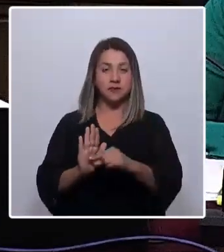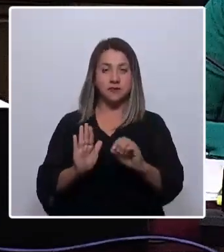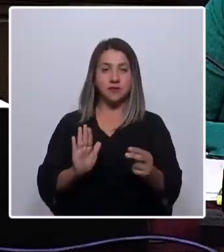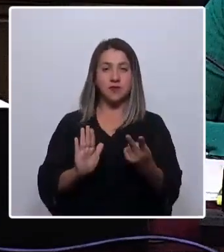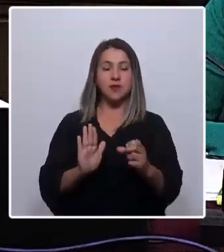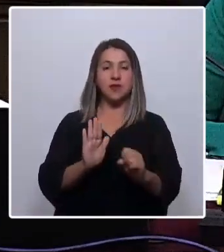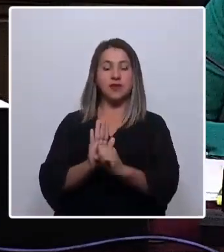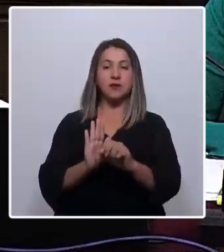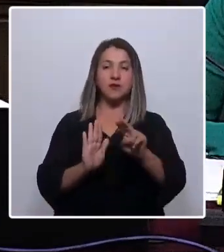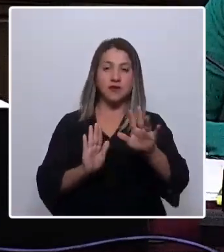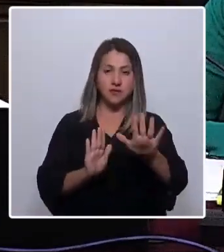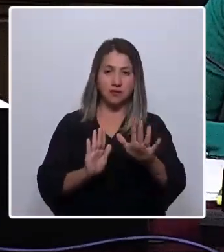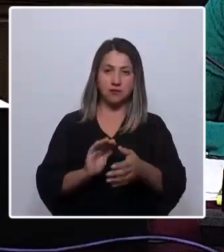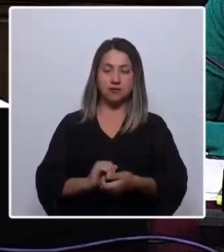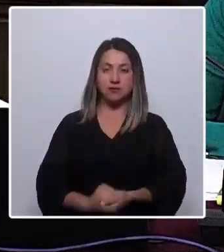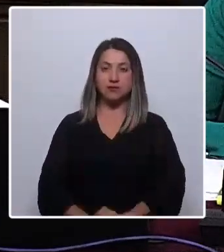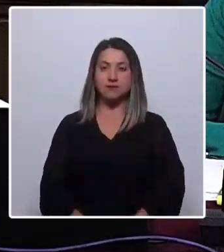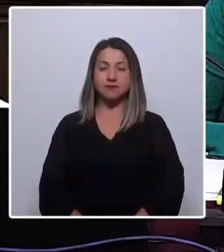artículo 25.